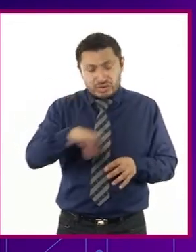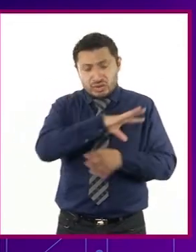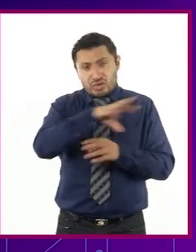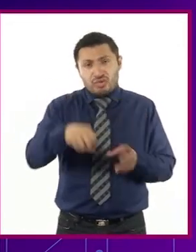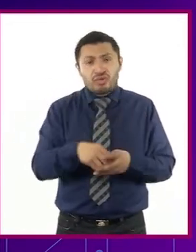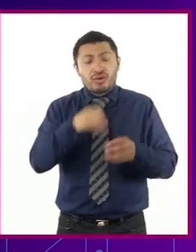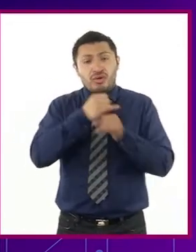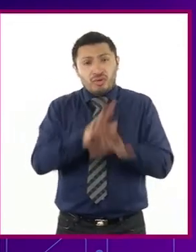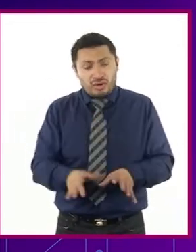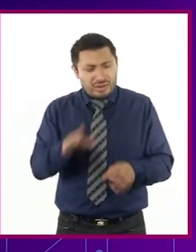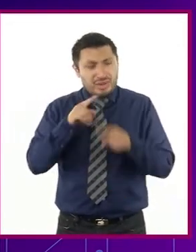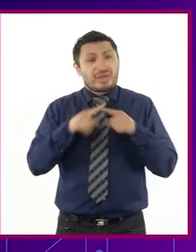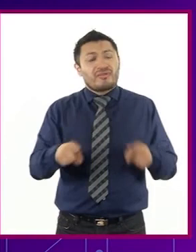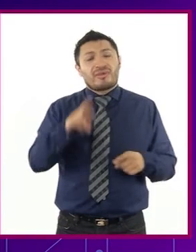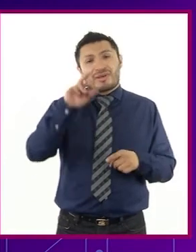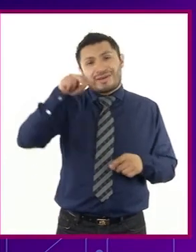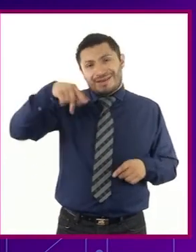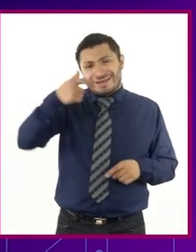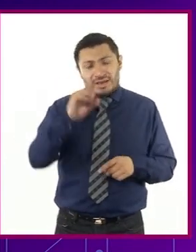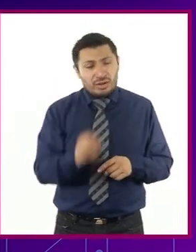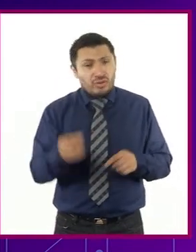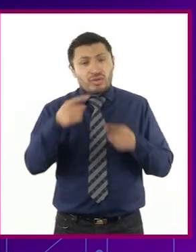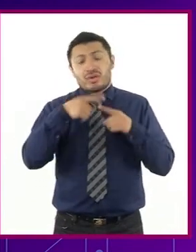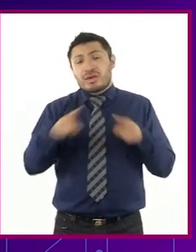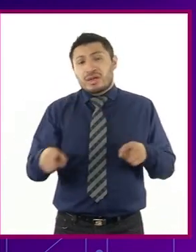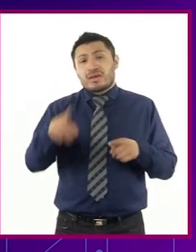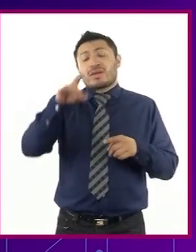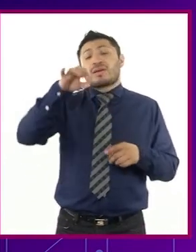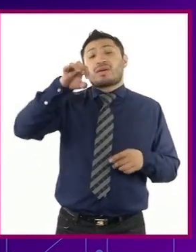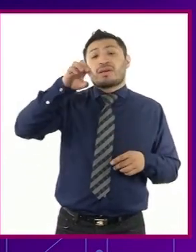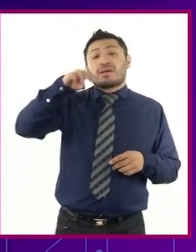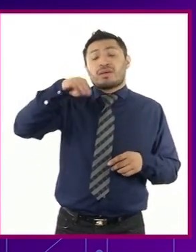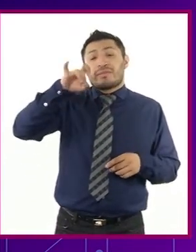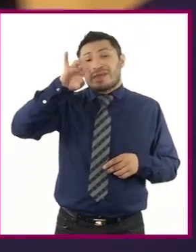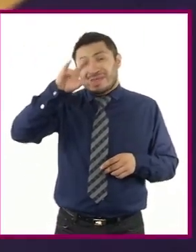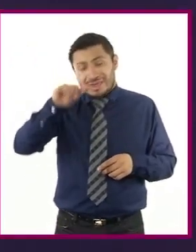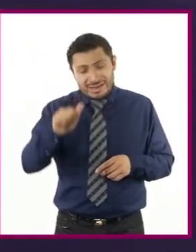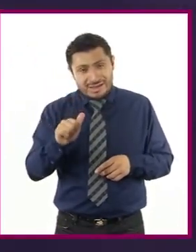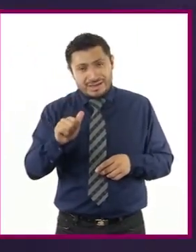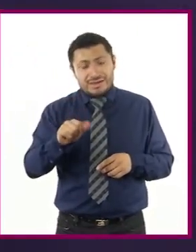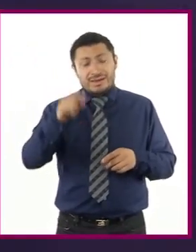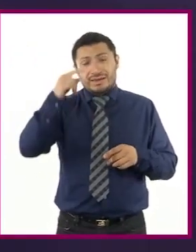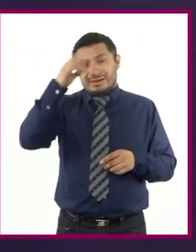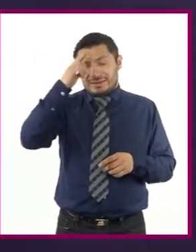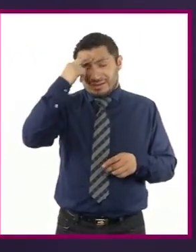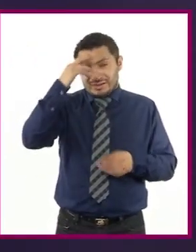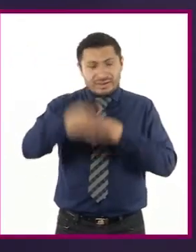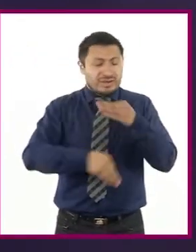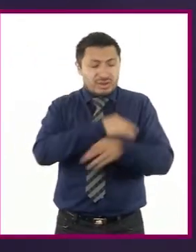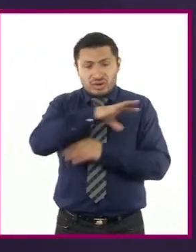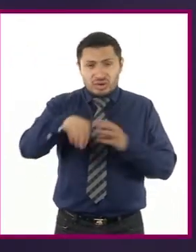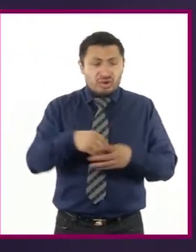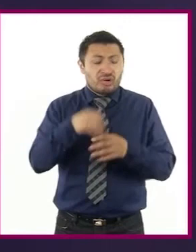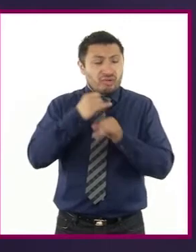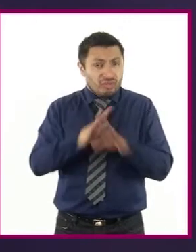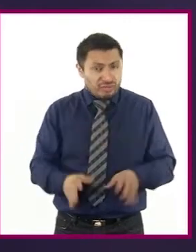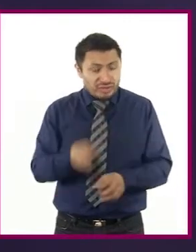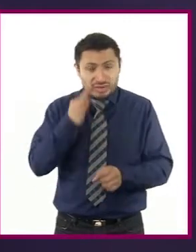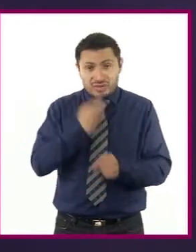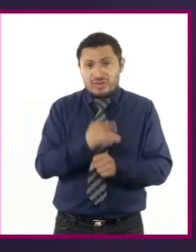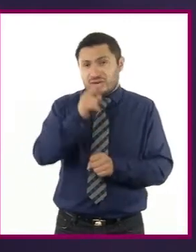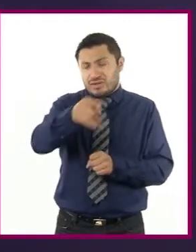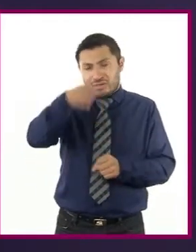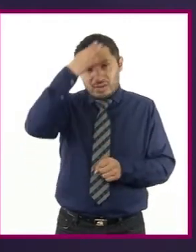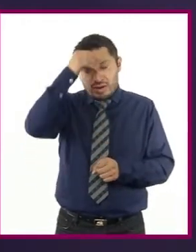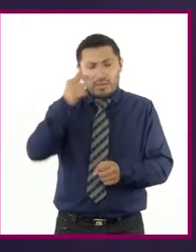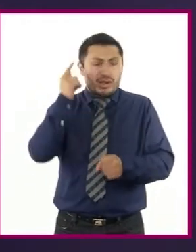del rango, la desviación media considera la totalidad de los datos. Hasta este momento, han aprendido a